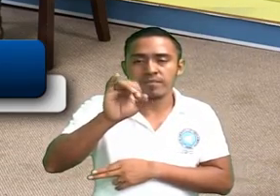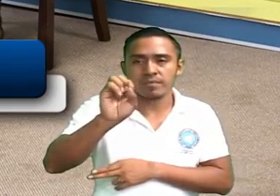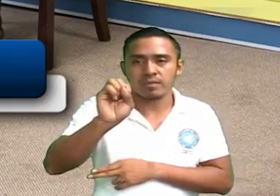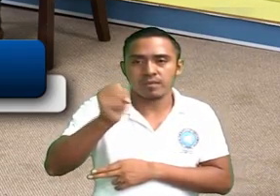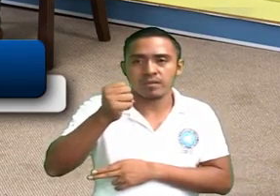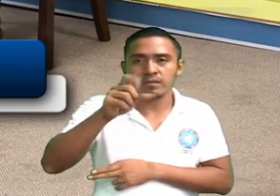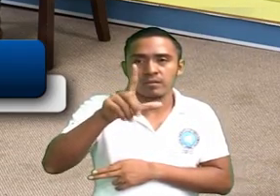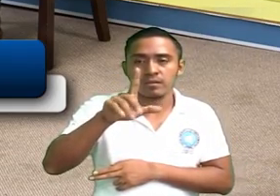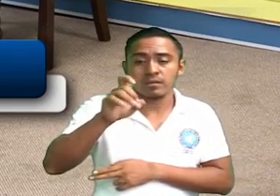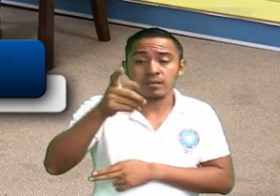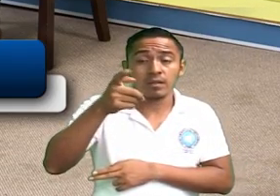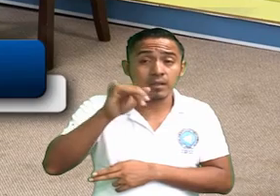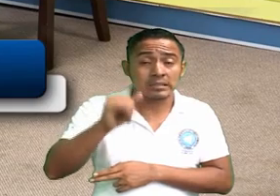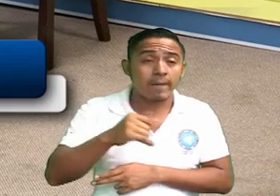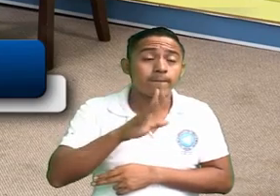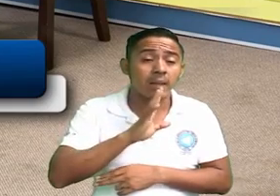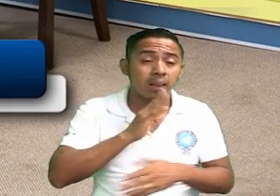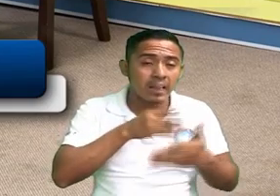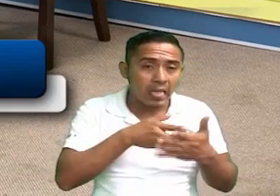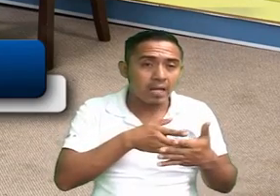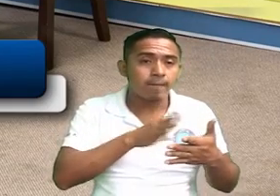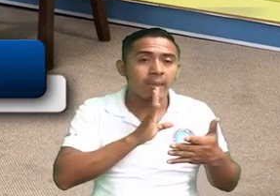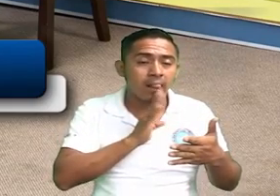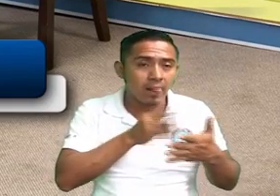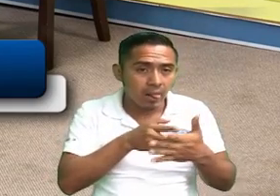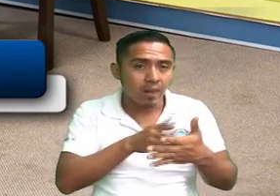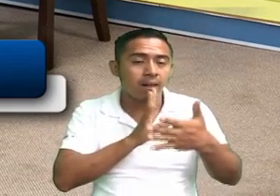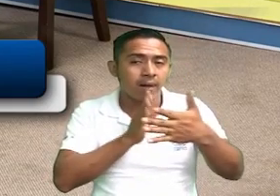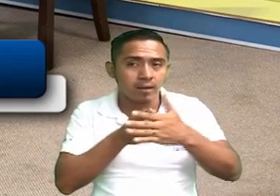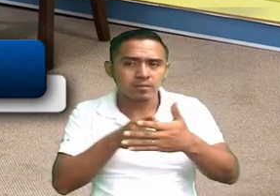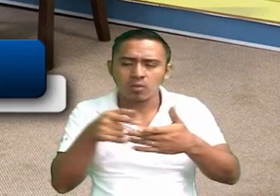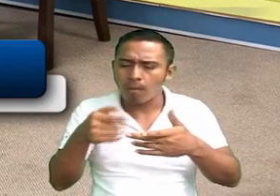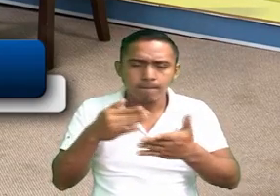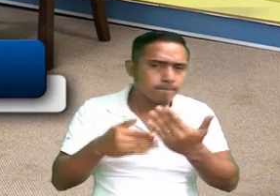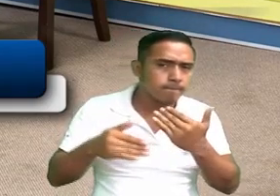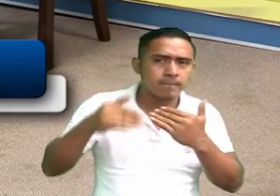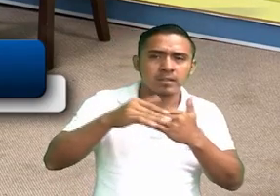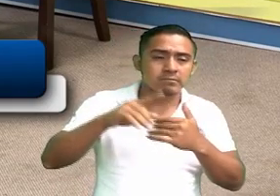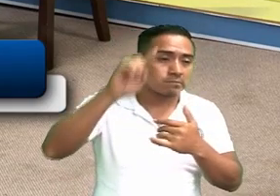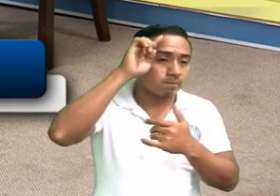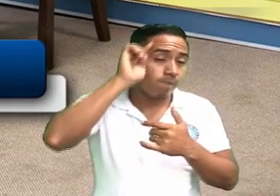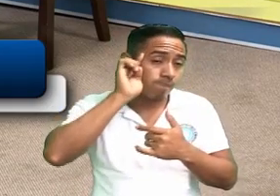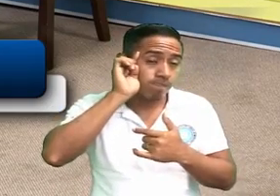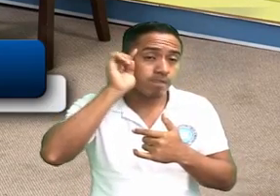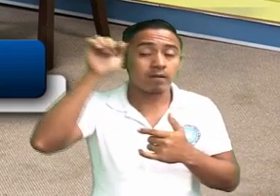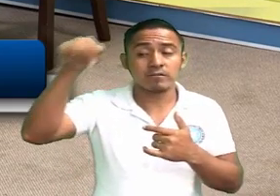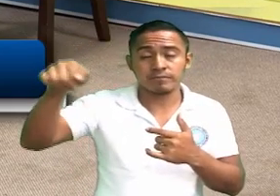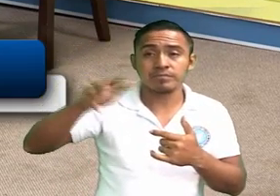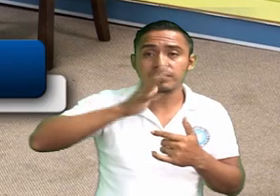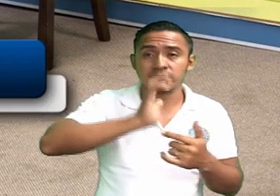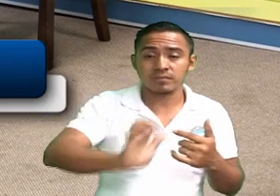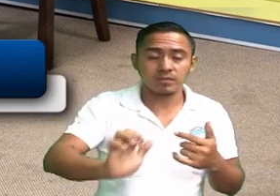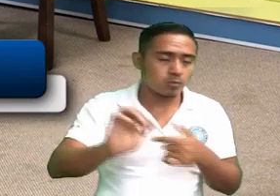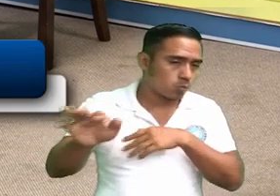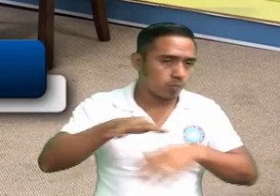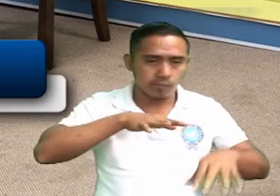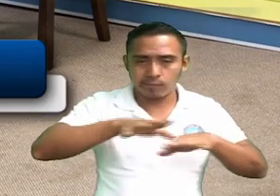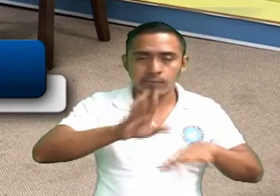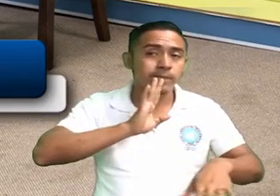niño puede pronunciar bien las palabras ya de los 3 años para adelante. Si hay algún problema, por ejemplo,